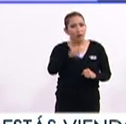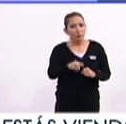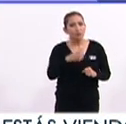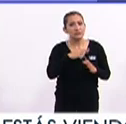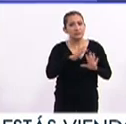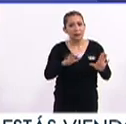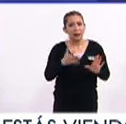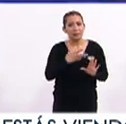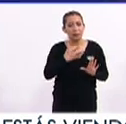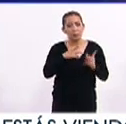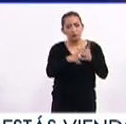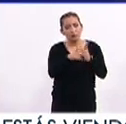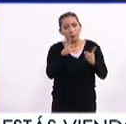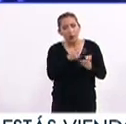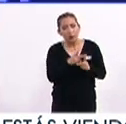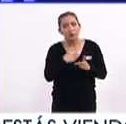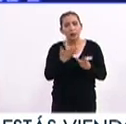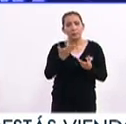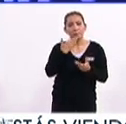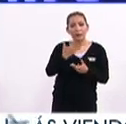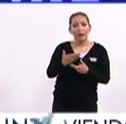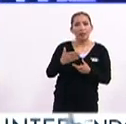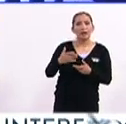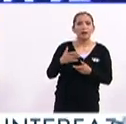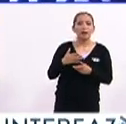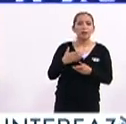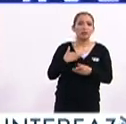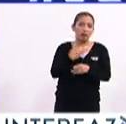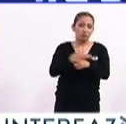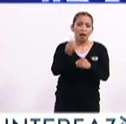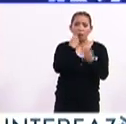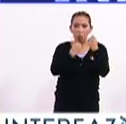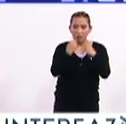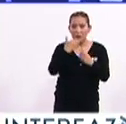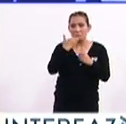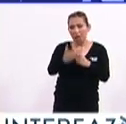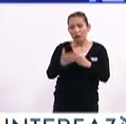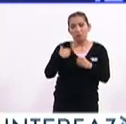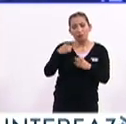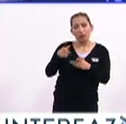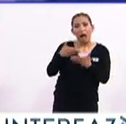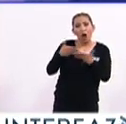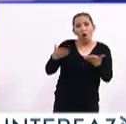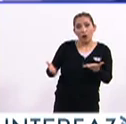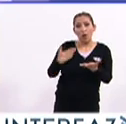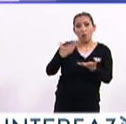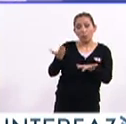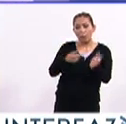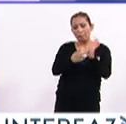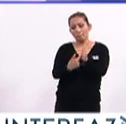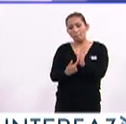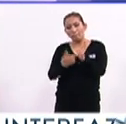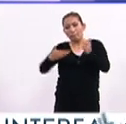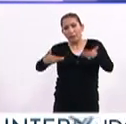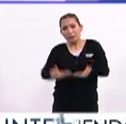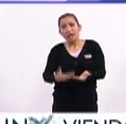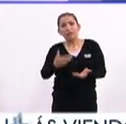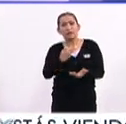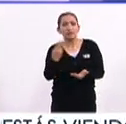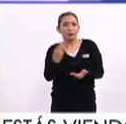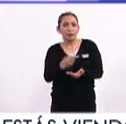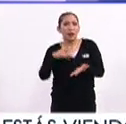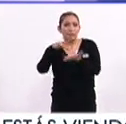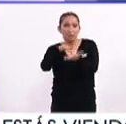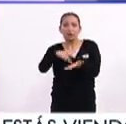ya sabemos que el producto a lo mejor sí sabe bien y tiene una presentación adecuada, pero a lo mejor a la hora de la presentación, pues necesitamos